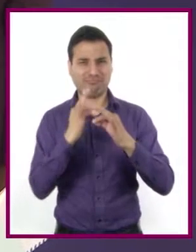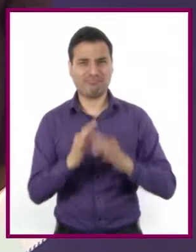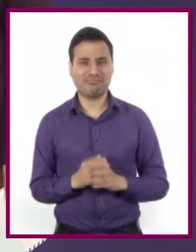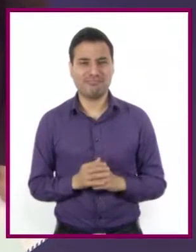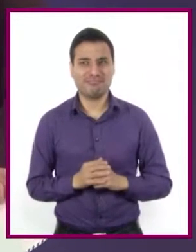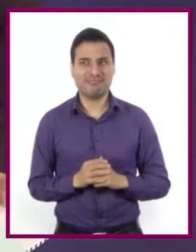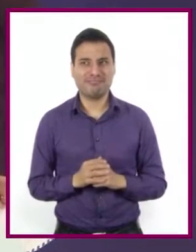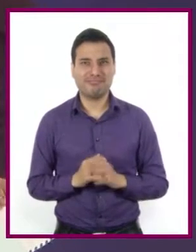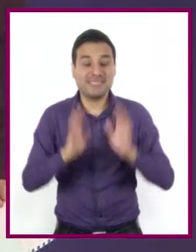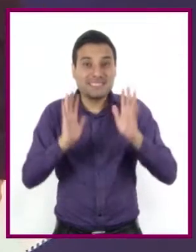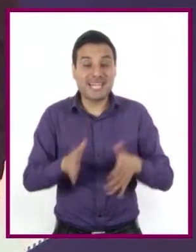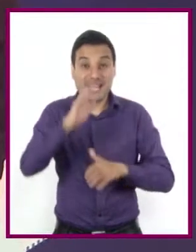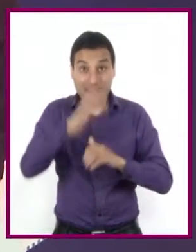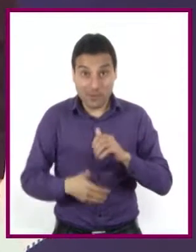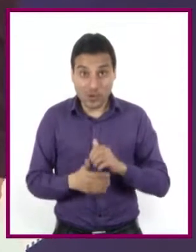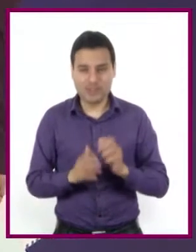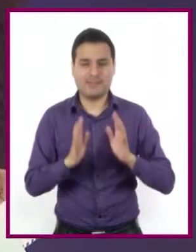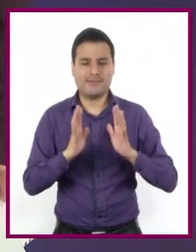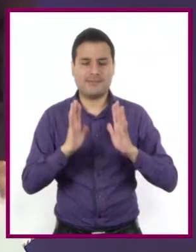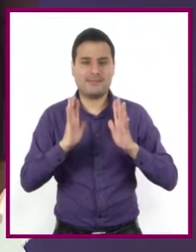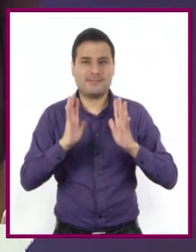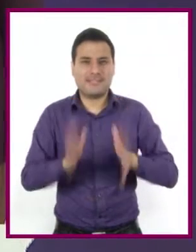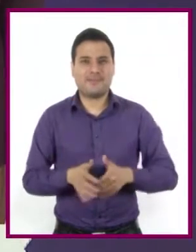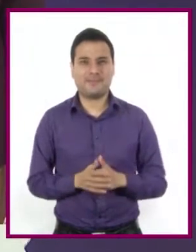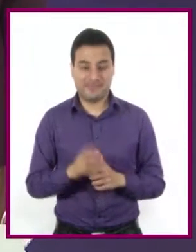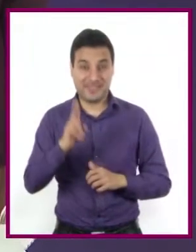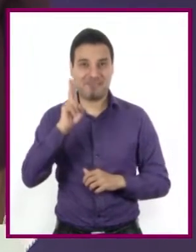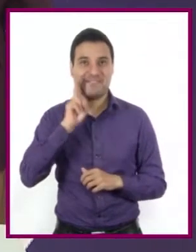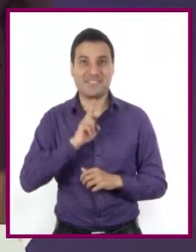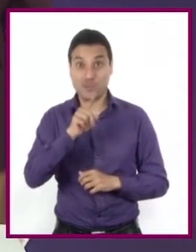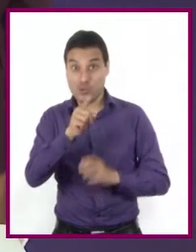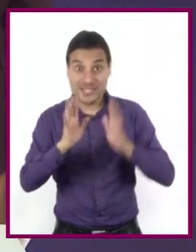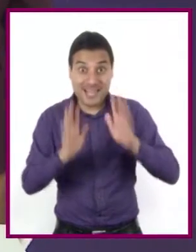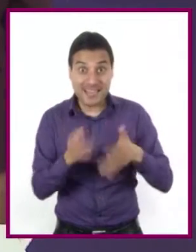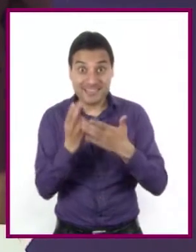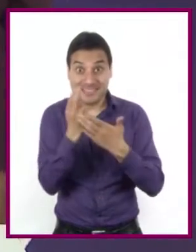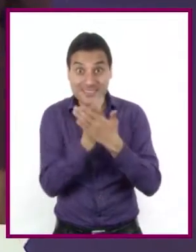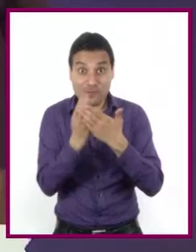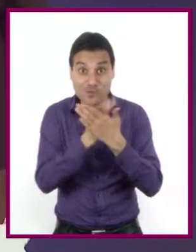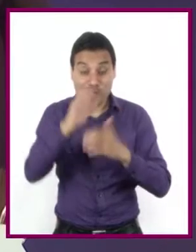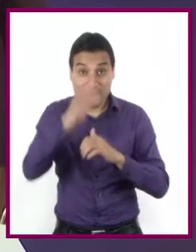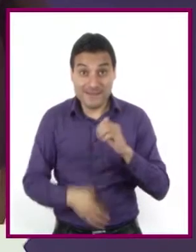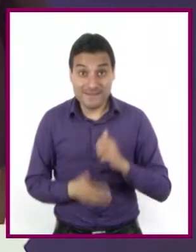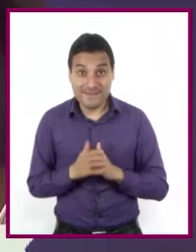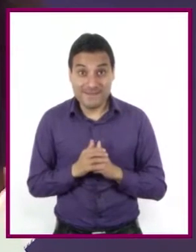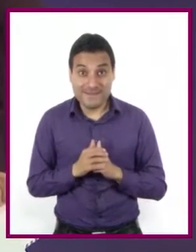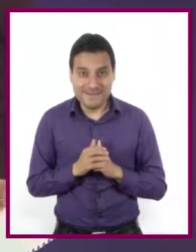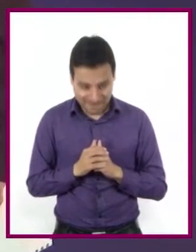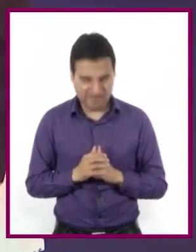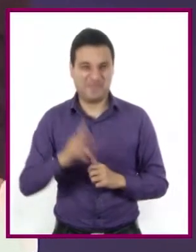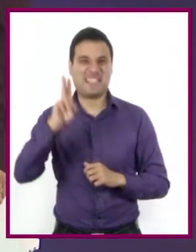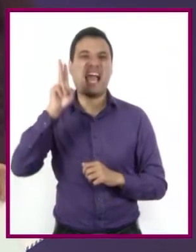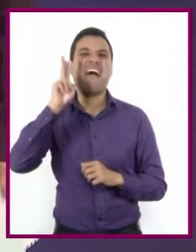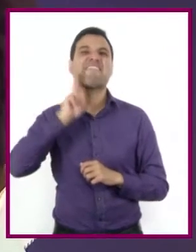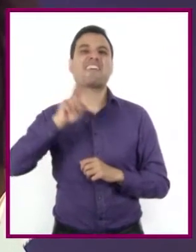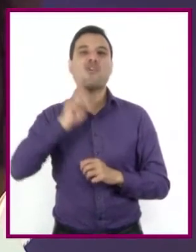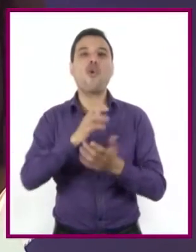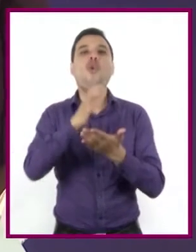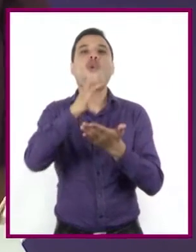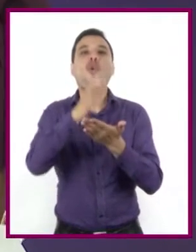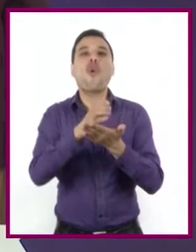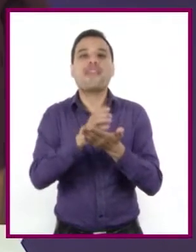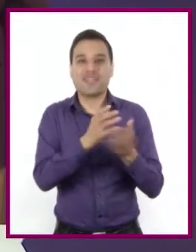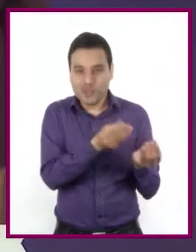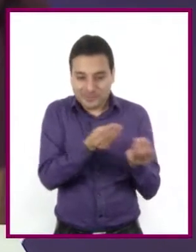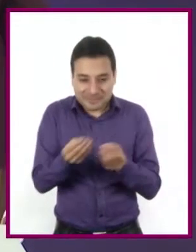¿Y ahora? ¿Terminaste? Muy bien. ¿Ustedes ya terminaron? Bien, ahora sí, bajen su cuaderno